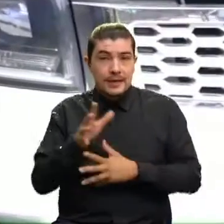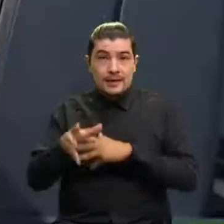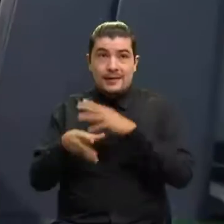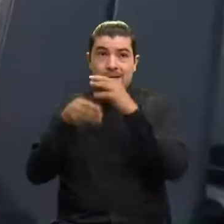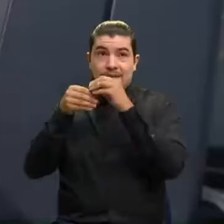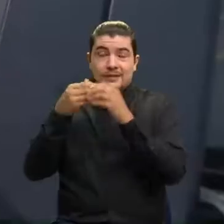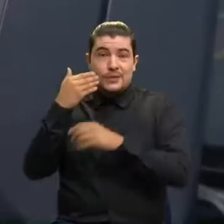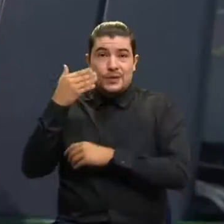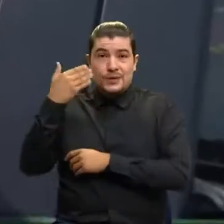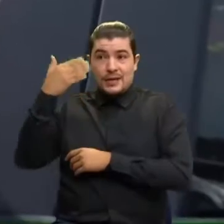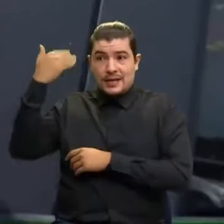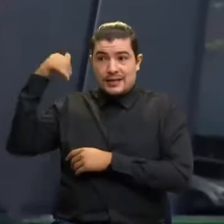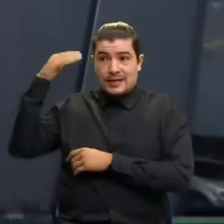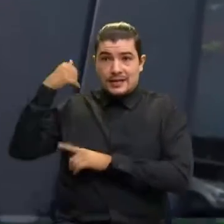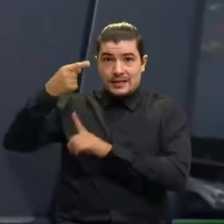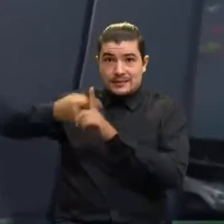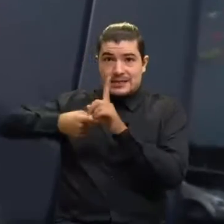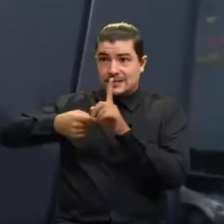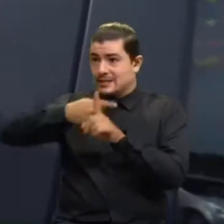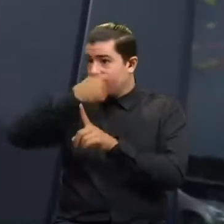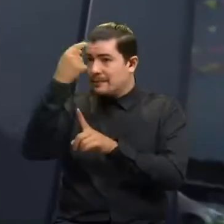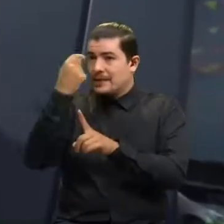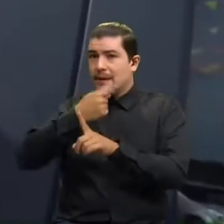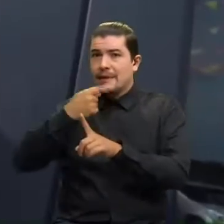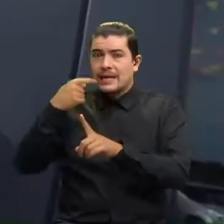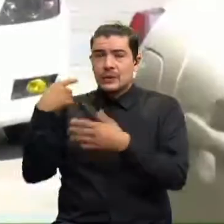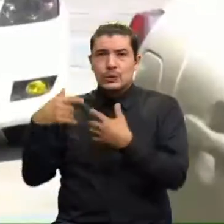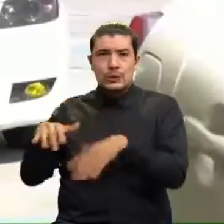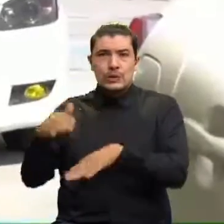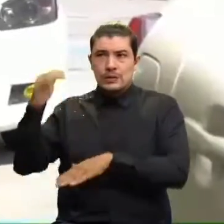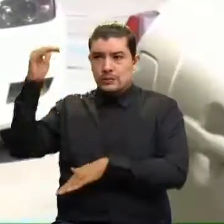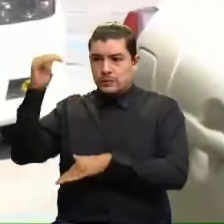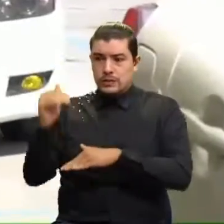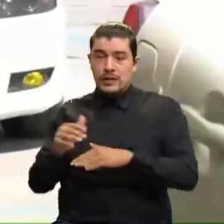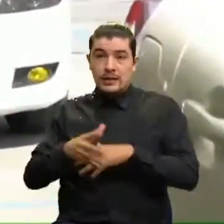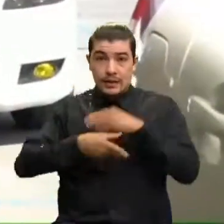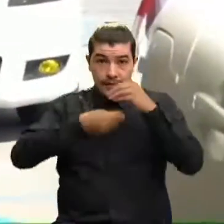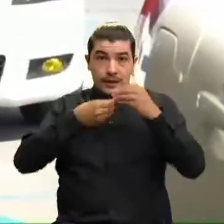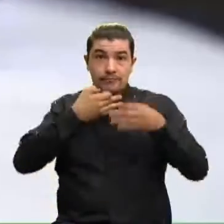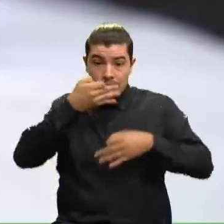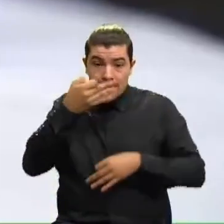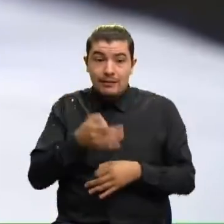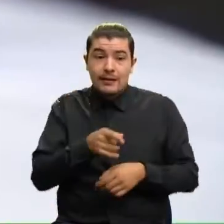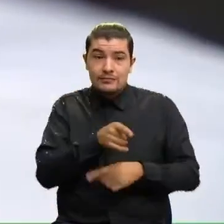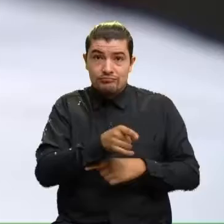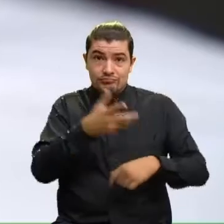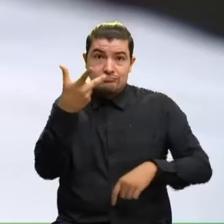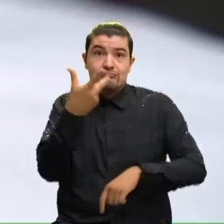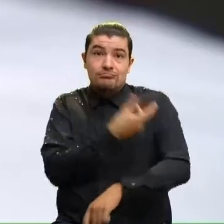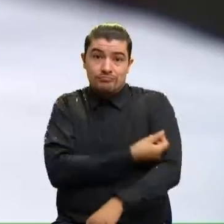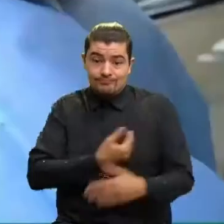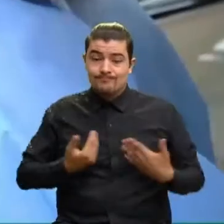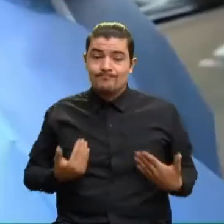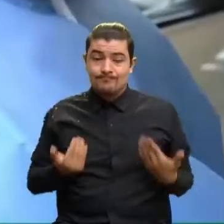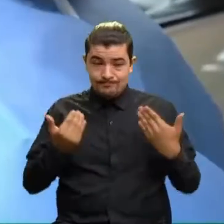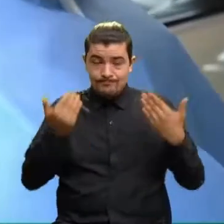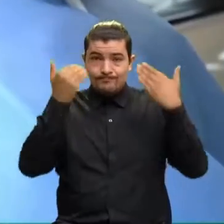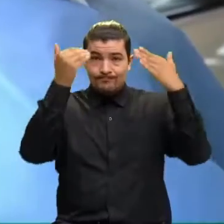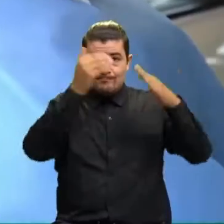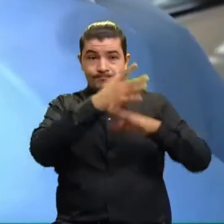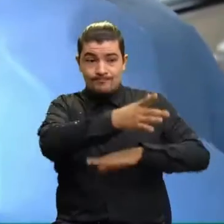las presentadas en el mes de septiembre. La vacuna está reduciendo mortalidad, severidad de los síntomas y nos